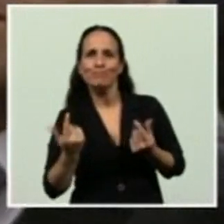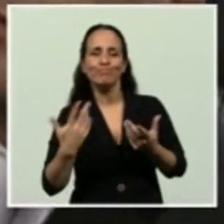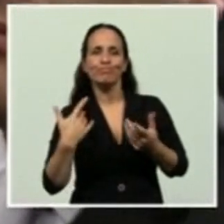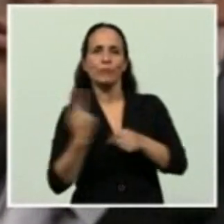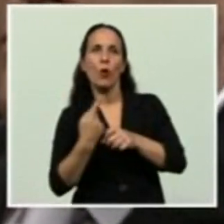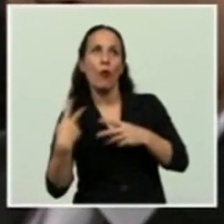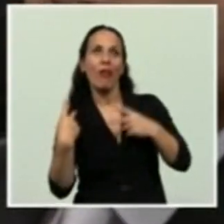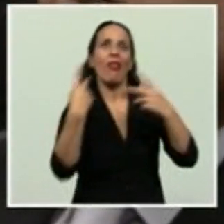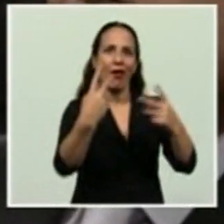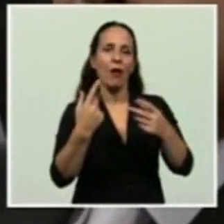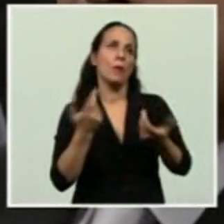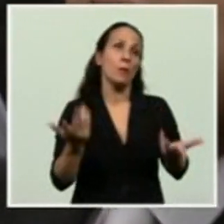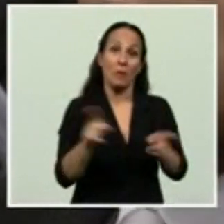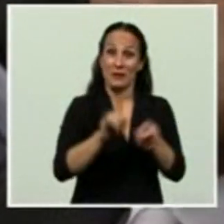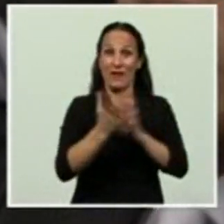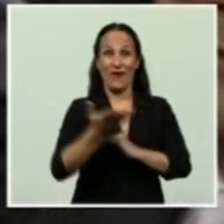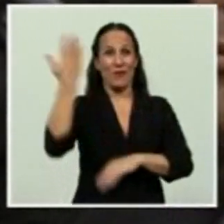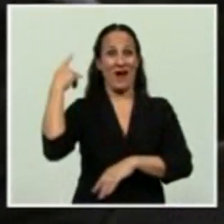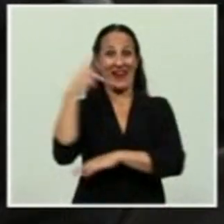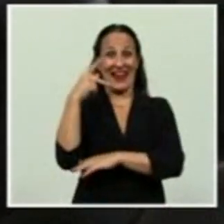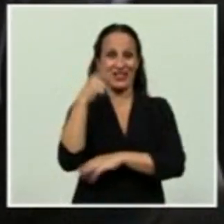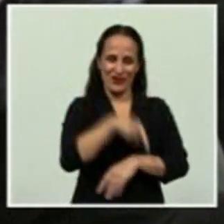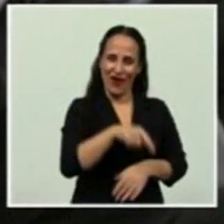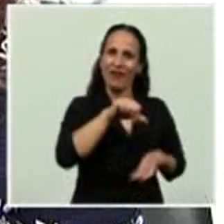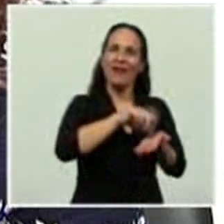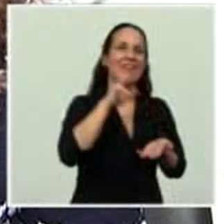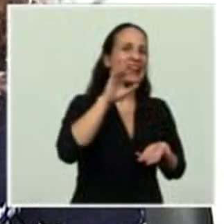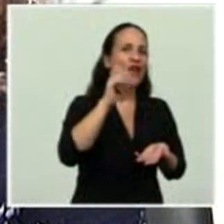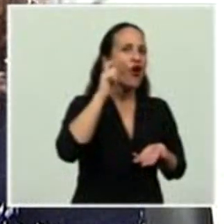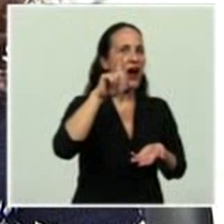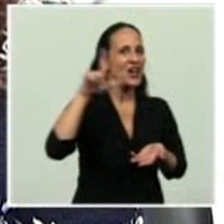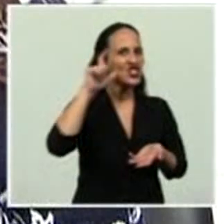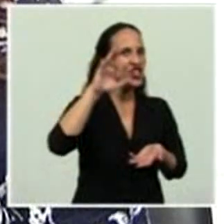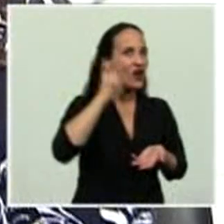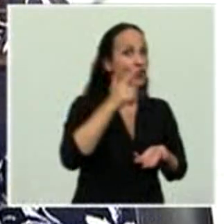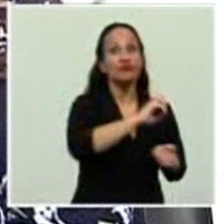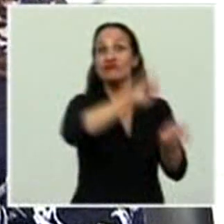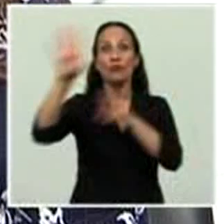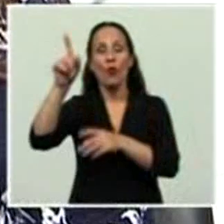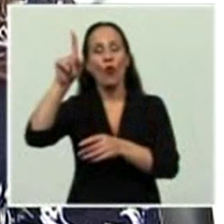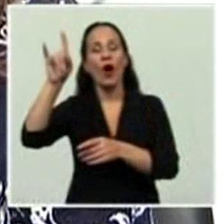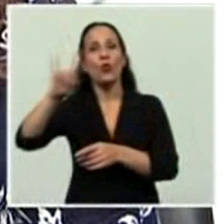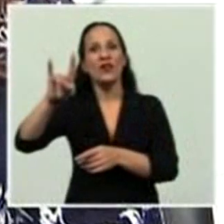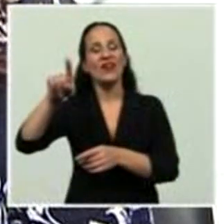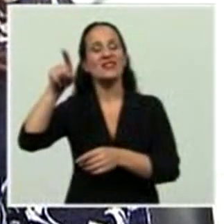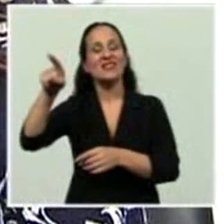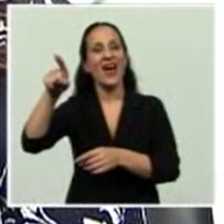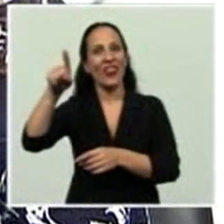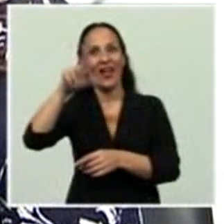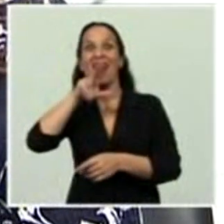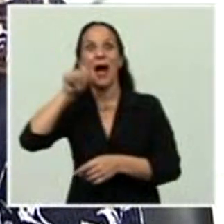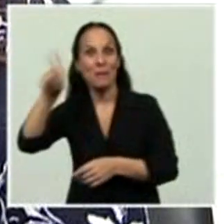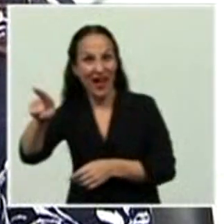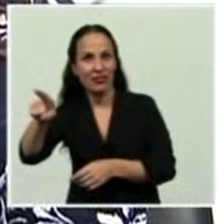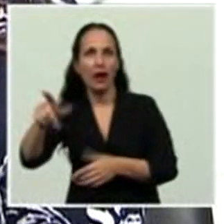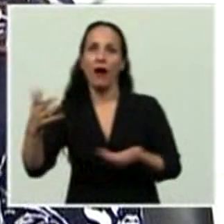trasladarse Como por ejemplo lo hizo Néstor Desde río Gallegos a la Universidad Nacional de la plata pudiera hacerlo porque no tiene que trasladarse de su